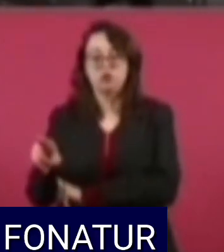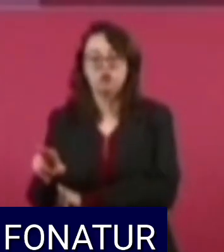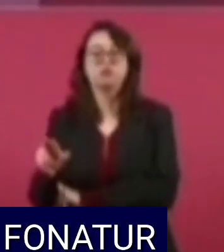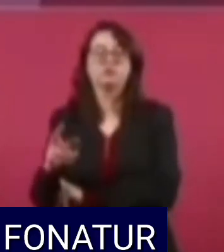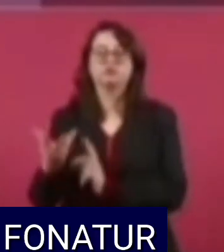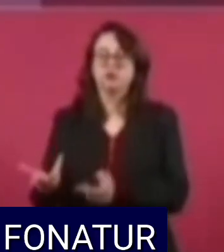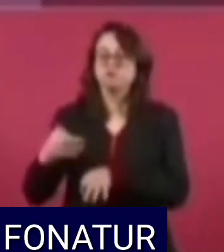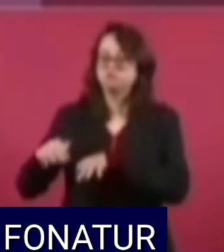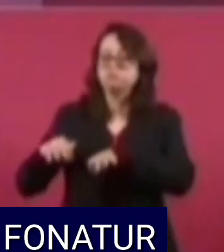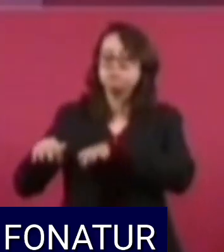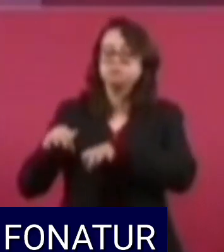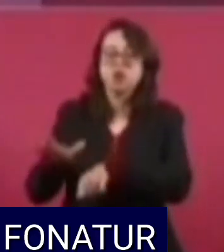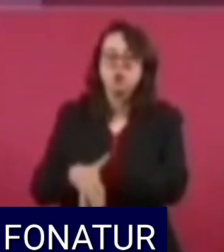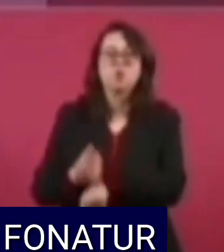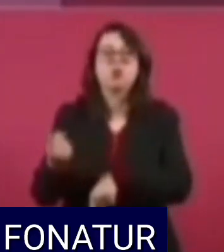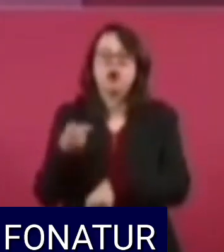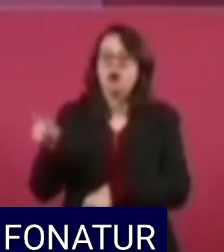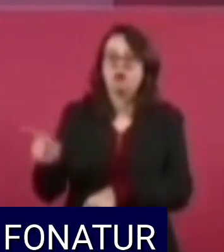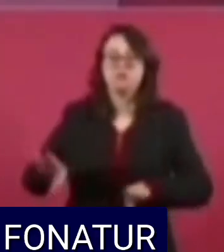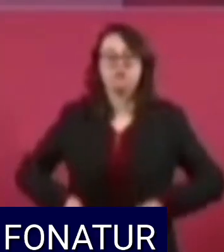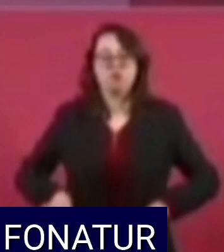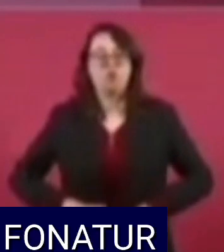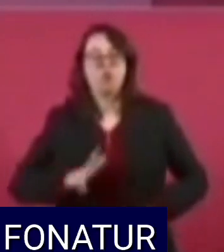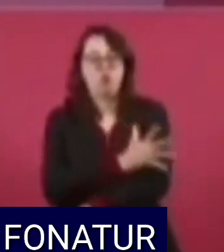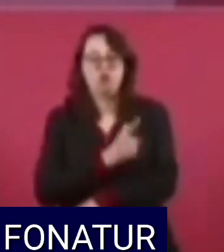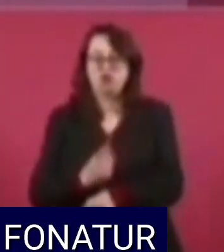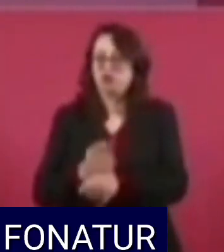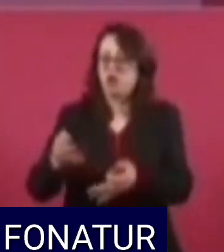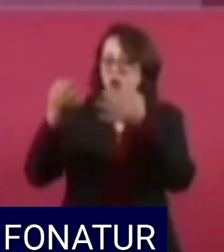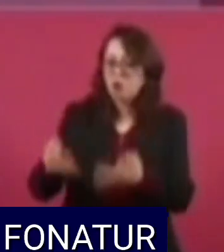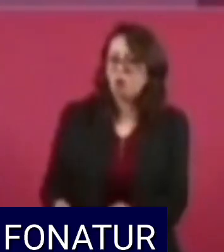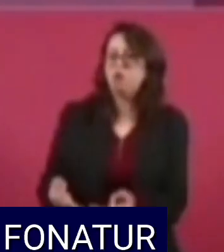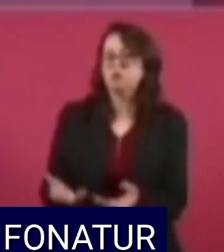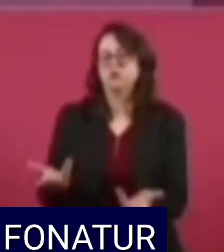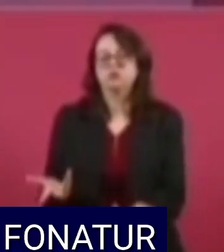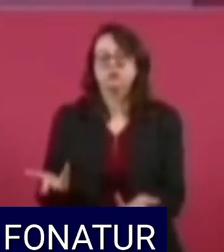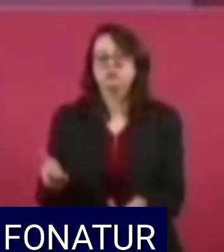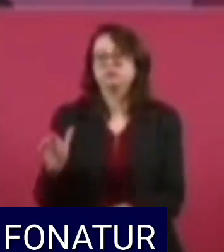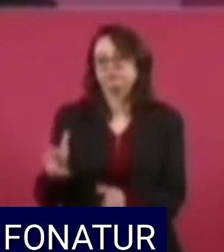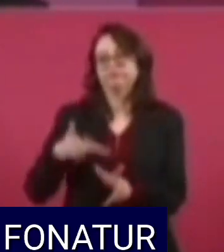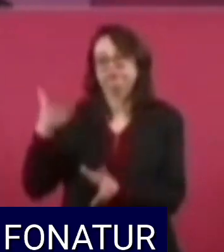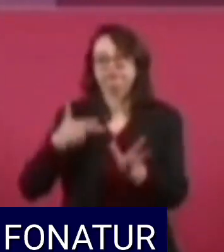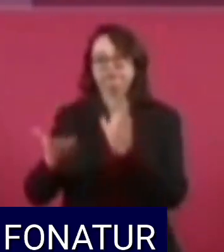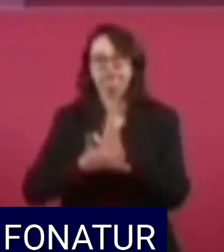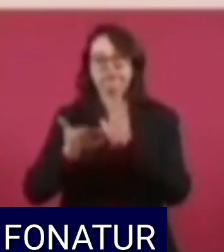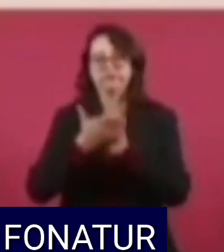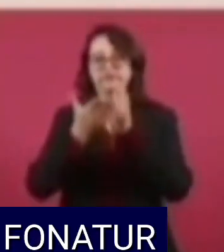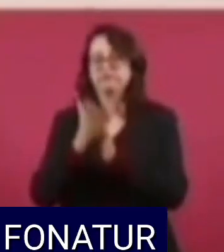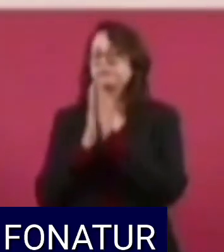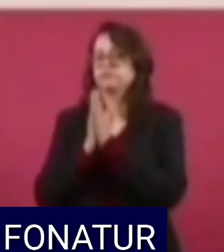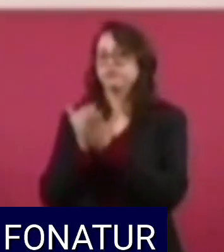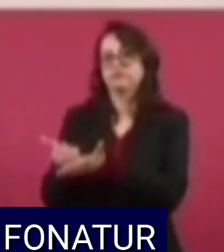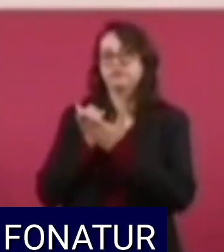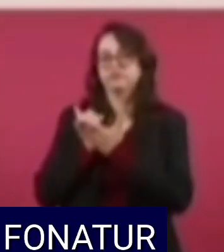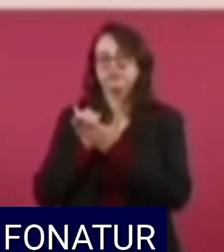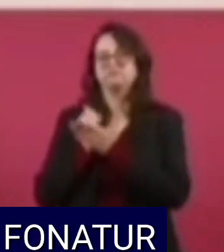honrado y con convicciones, que me ayudara para hacer realidad lo del Tren Maya,